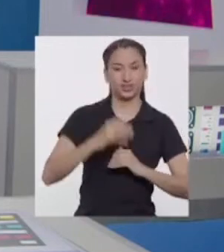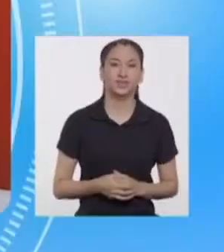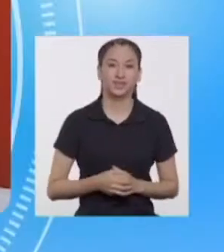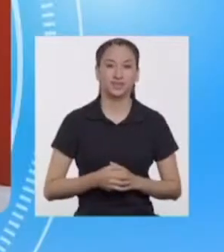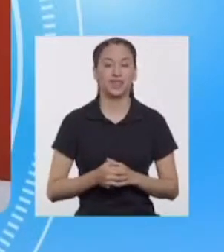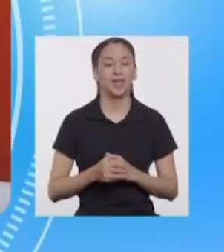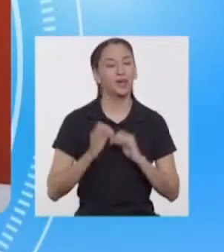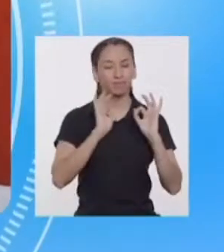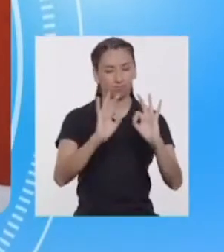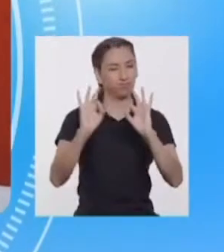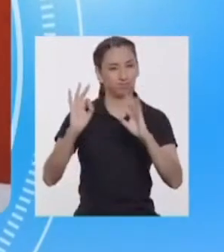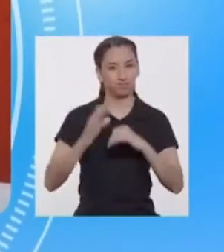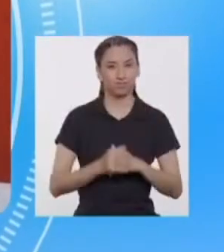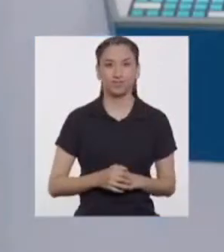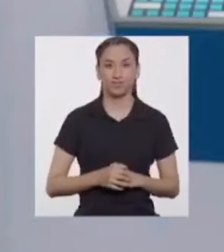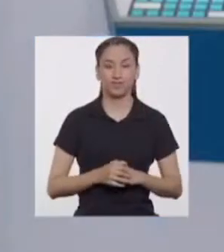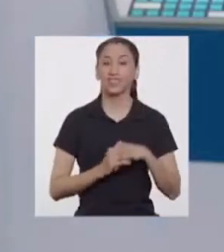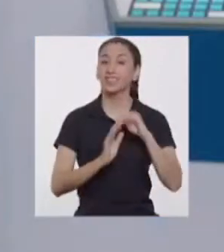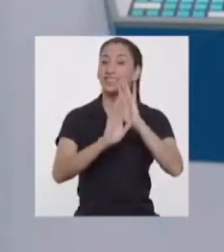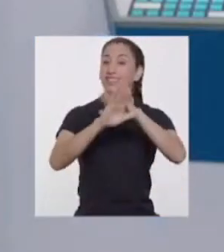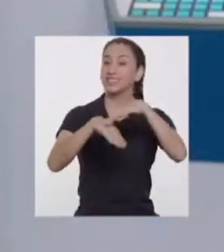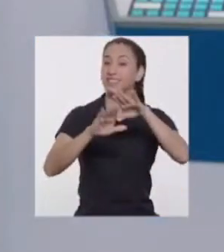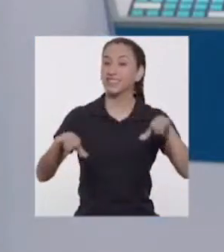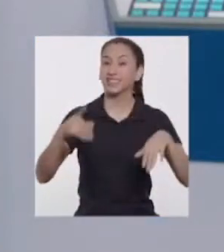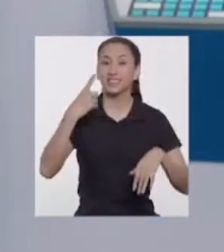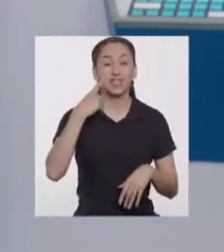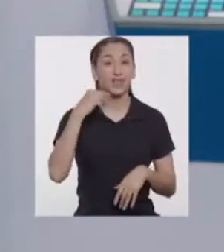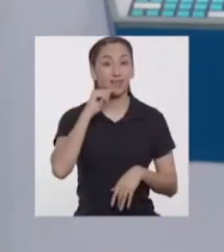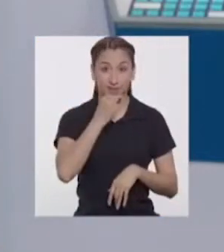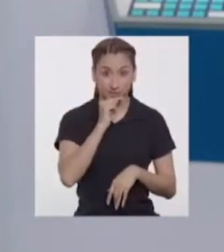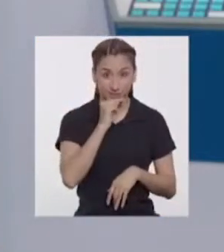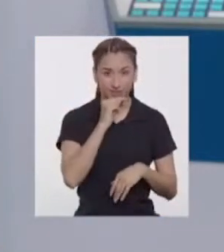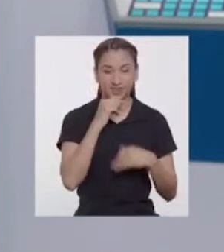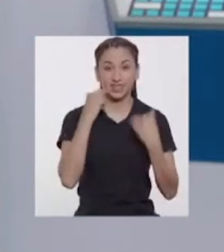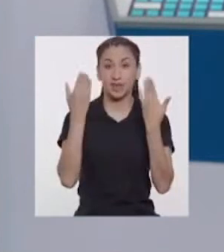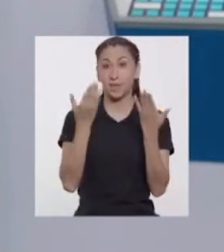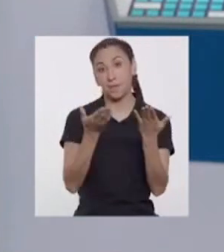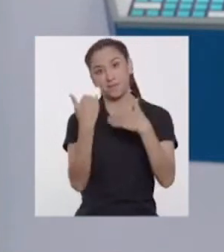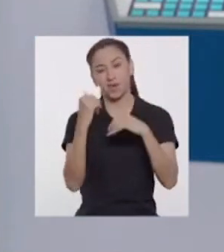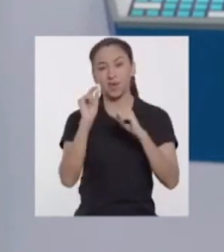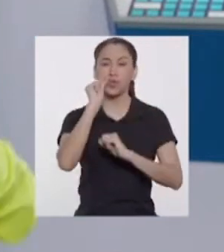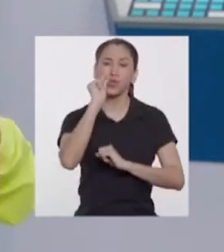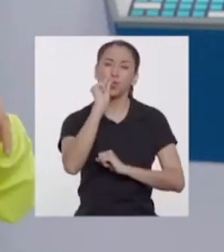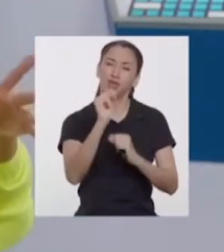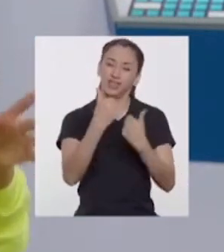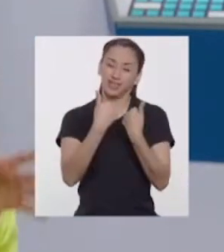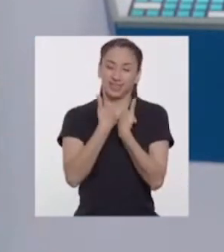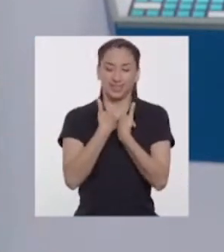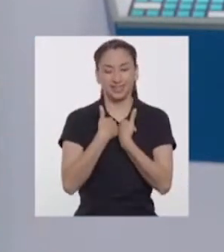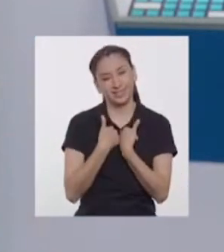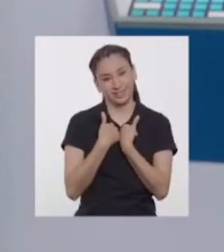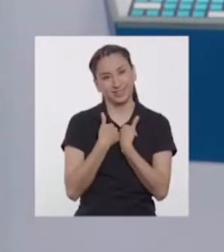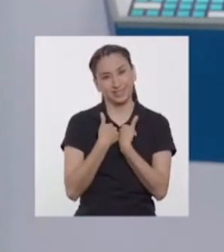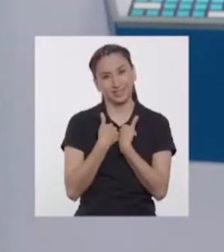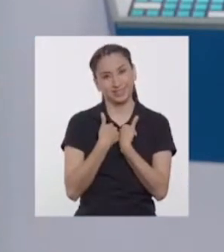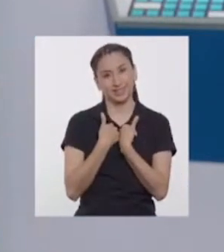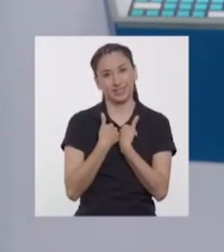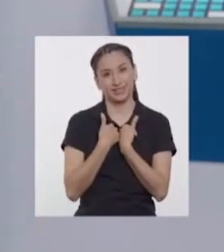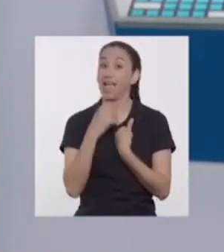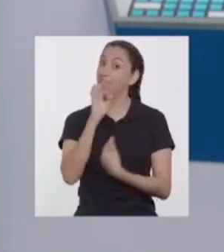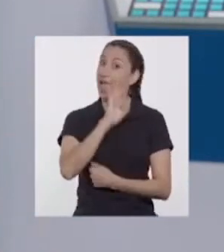exposición. ¡Genial! Niñas y niños, vamos a tomarnos un